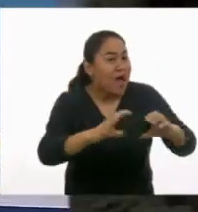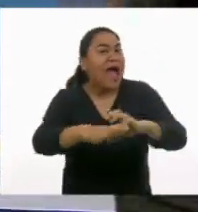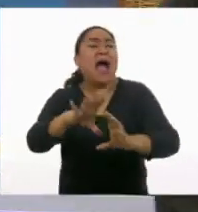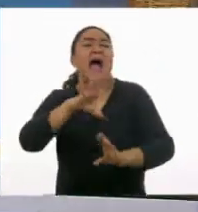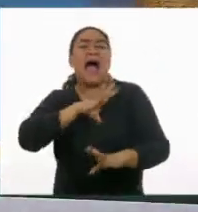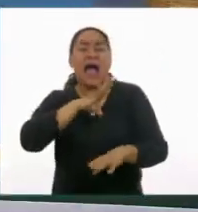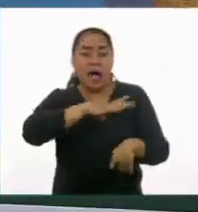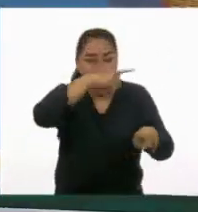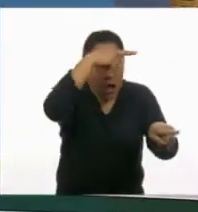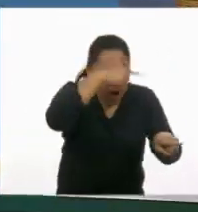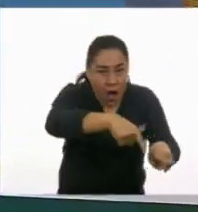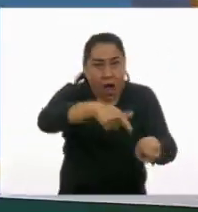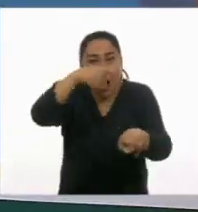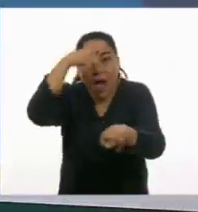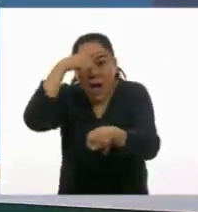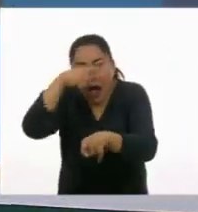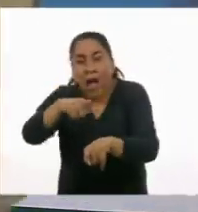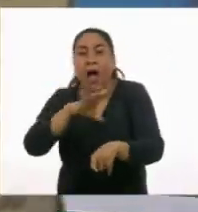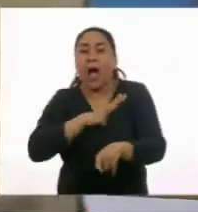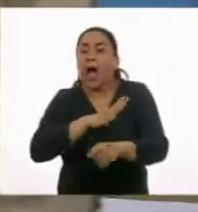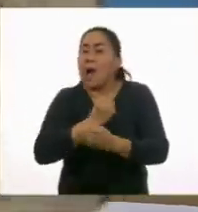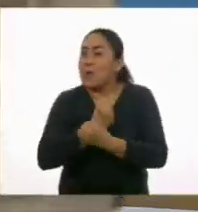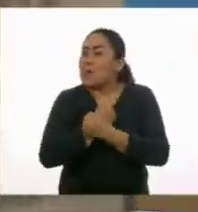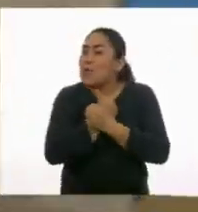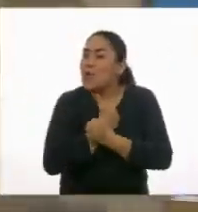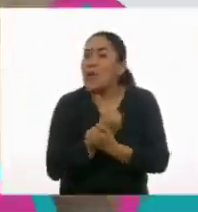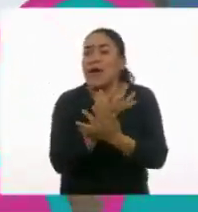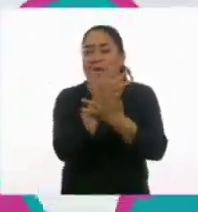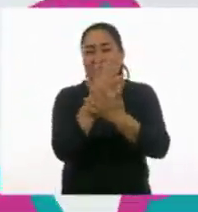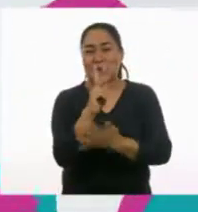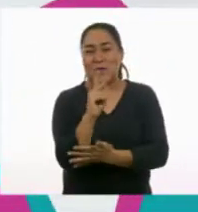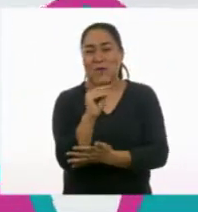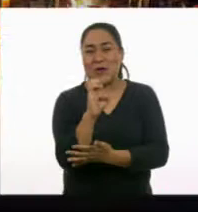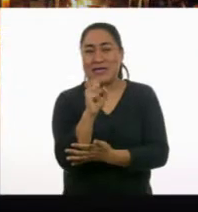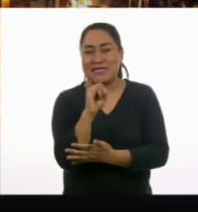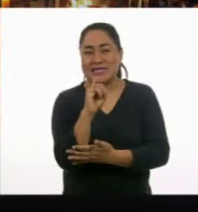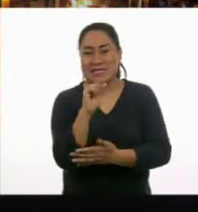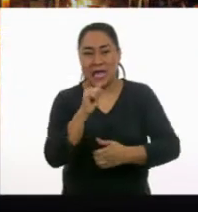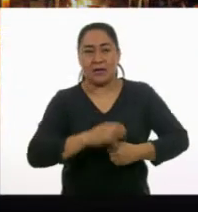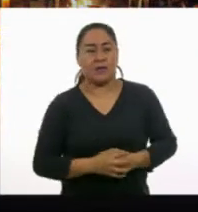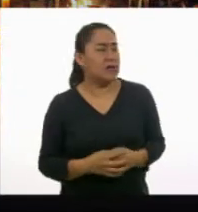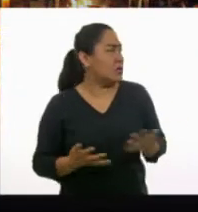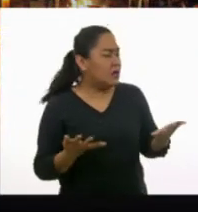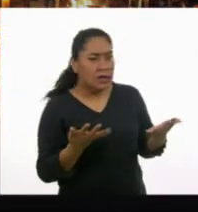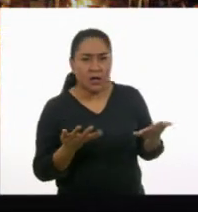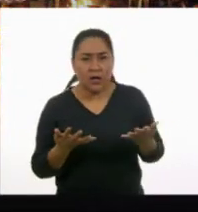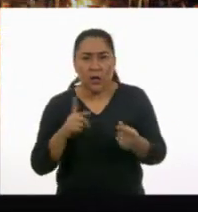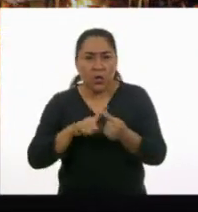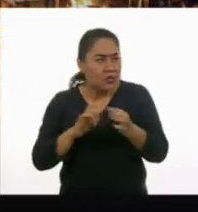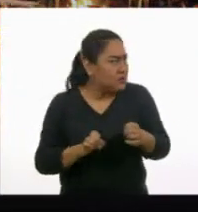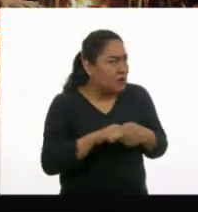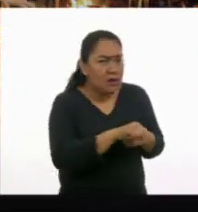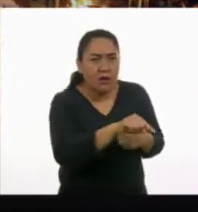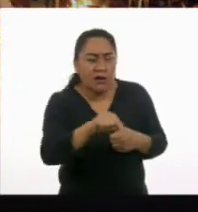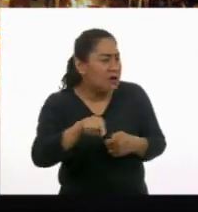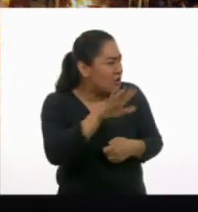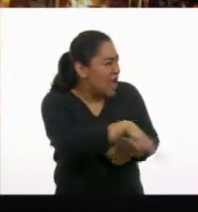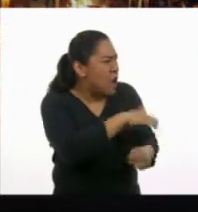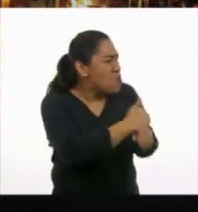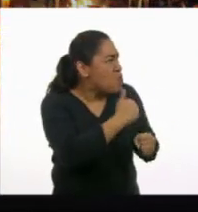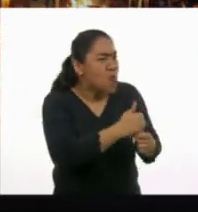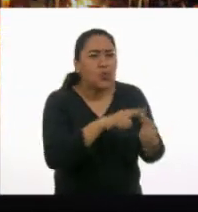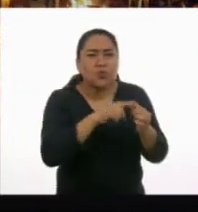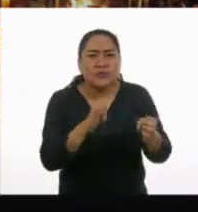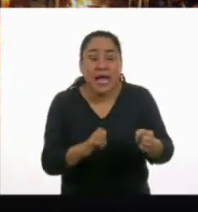Ahí encontraremos la poesía. ¿En dónde estamos, abuelita? ¿En dónde estamos?